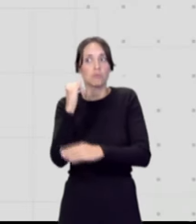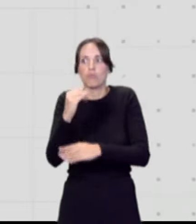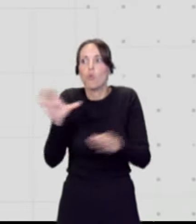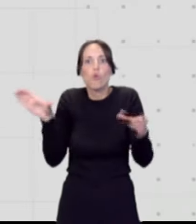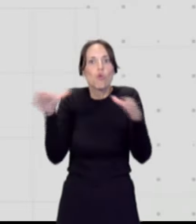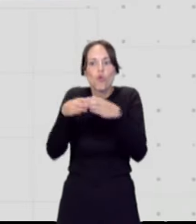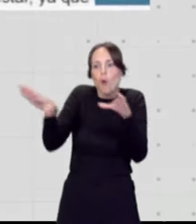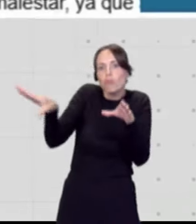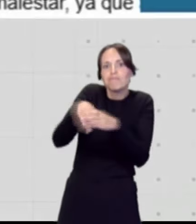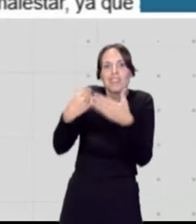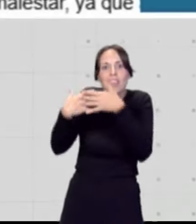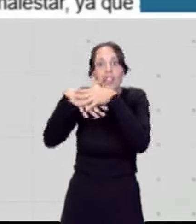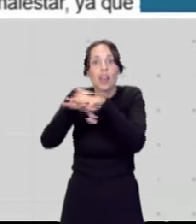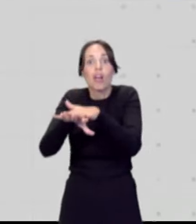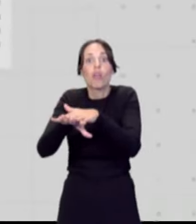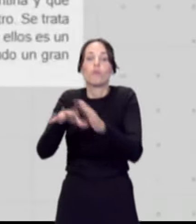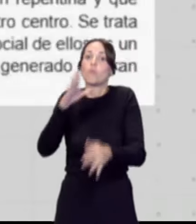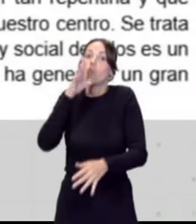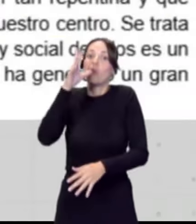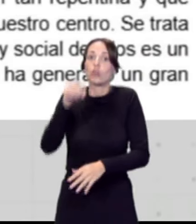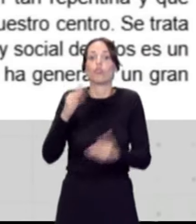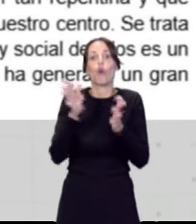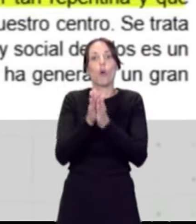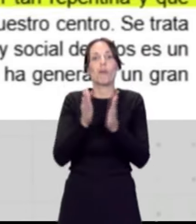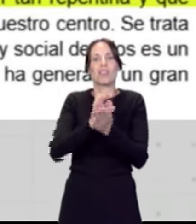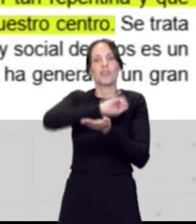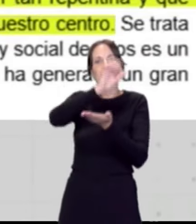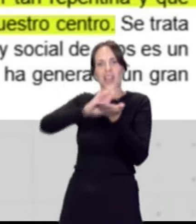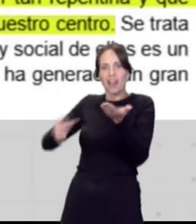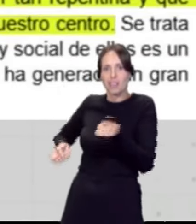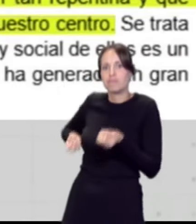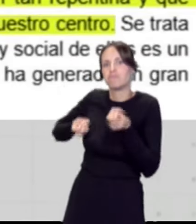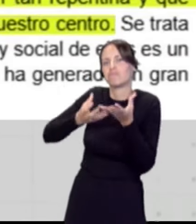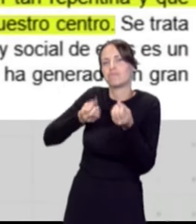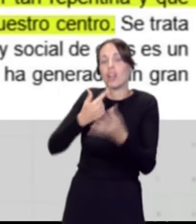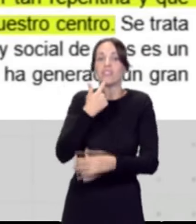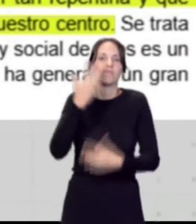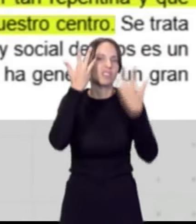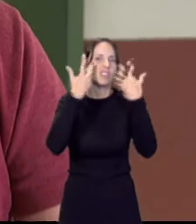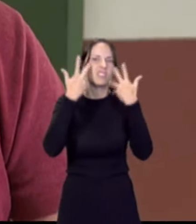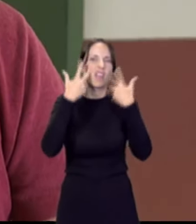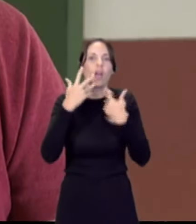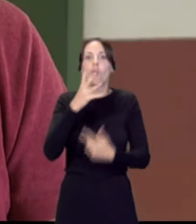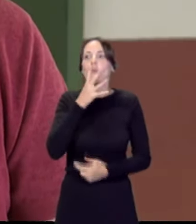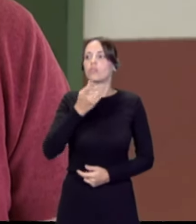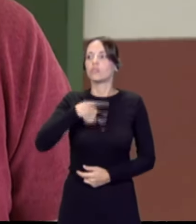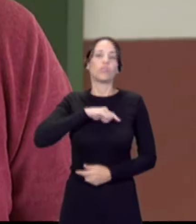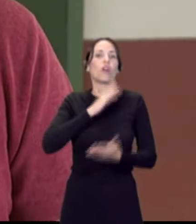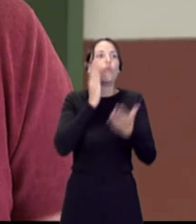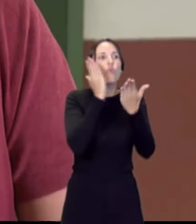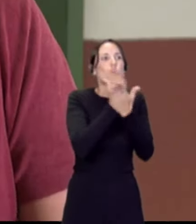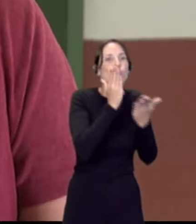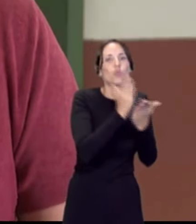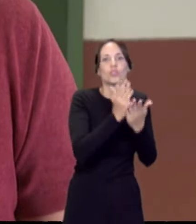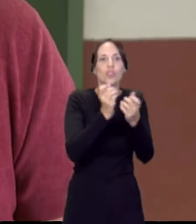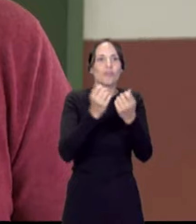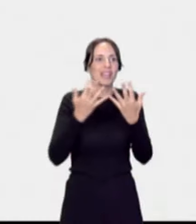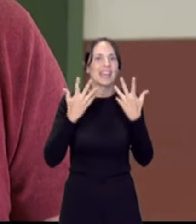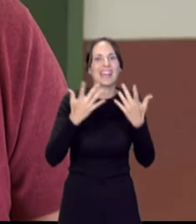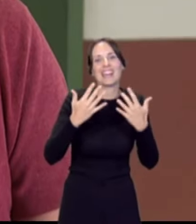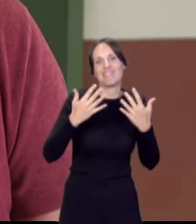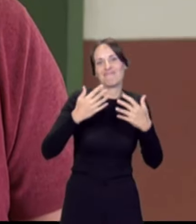han alzado la voz con esta carta donde expresan su tristeza. Estaban juntos en el recreo, en el aula. Eran amigos de